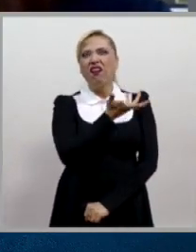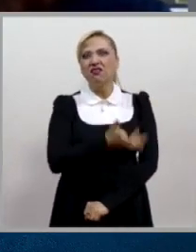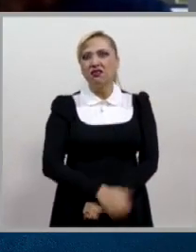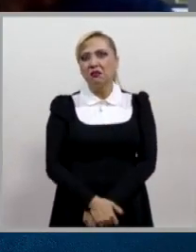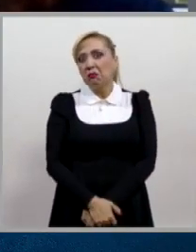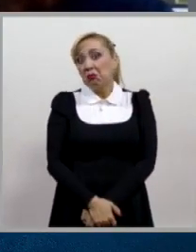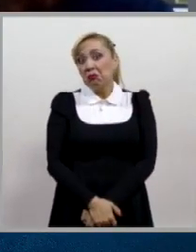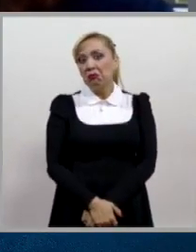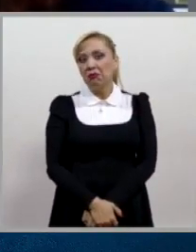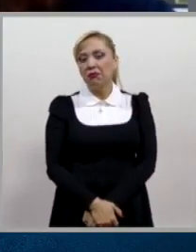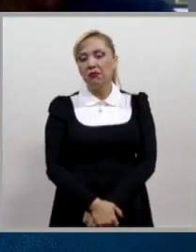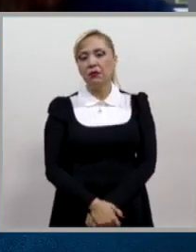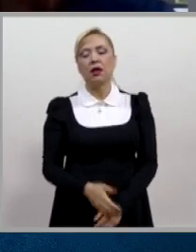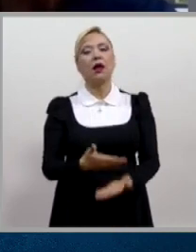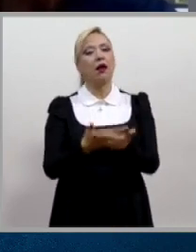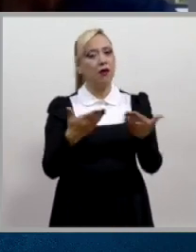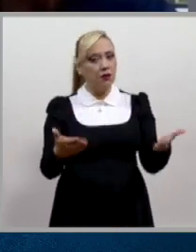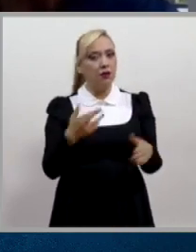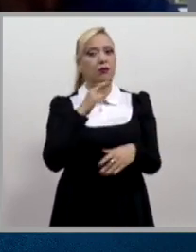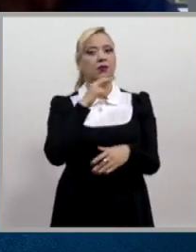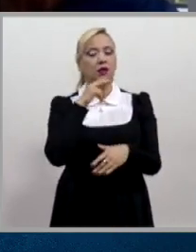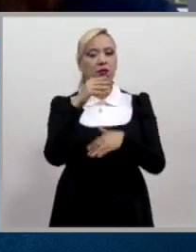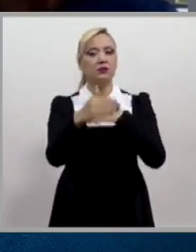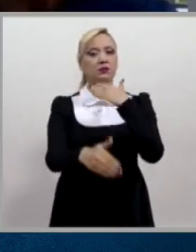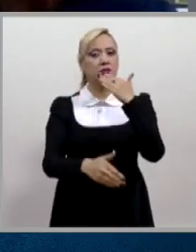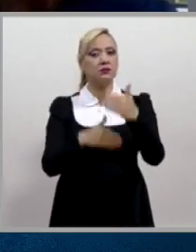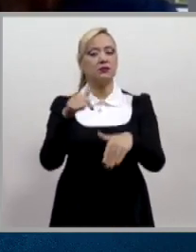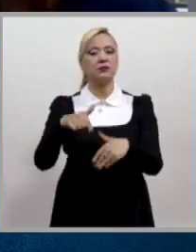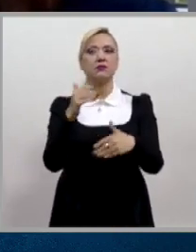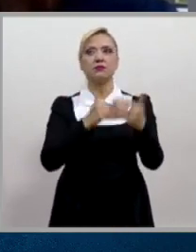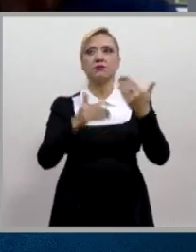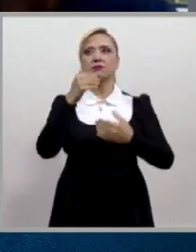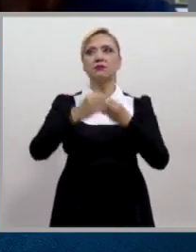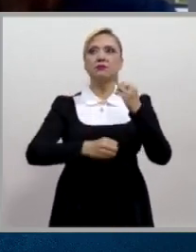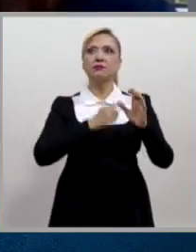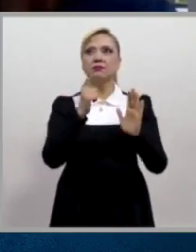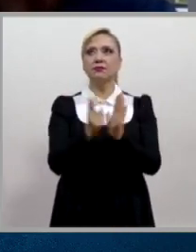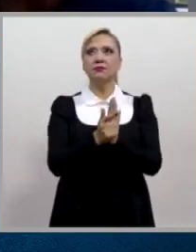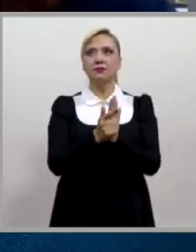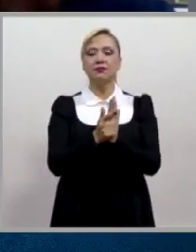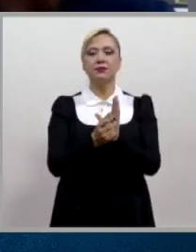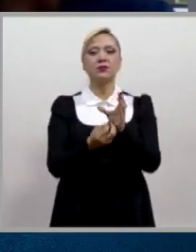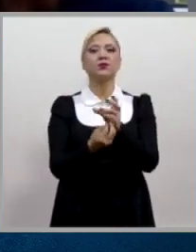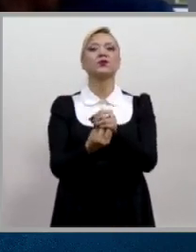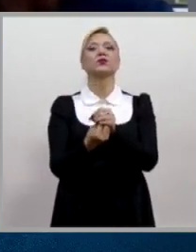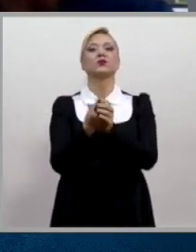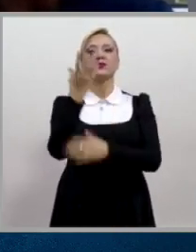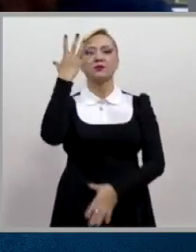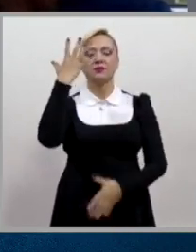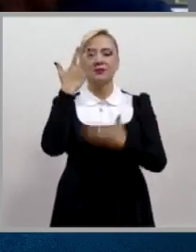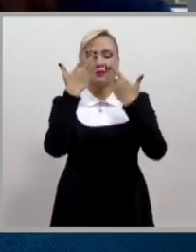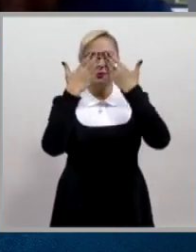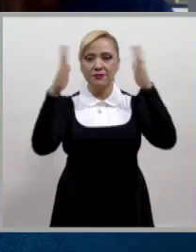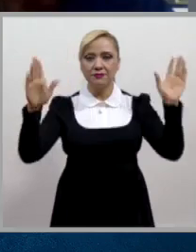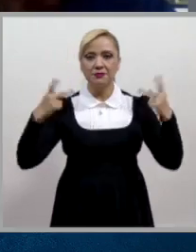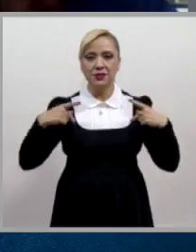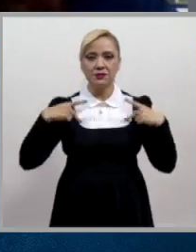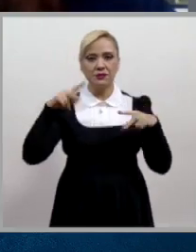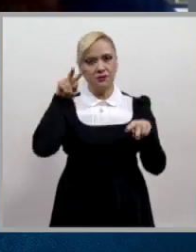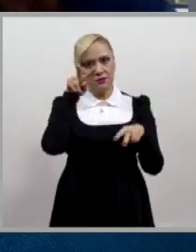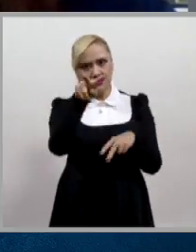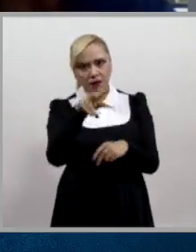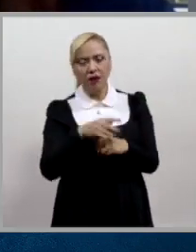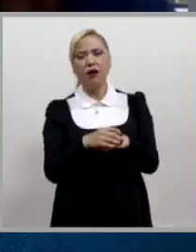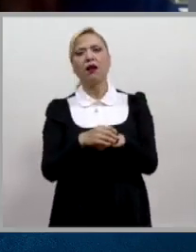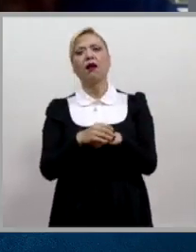haciendo. Me parece que se ha logrado que el papel de la Suprema Corte tenga un nuevo significado para la población. La gente está